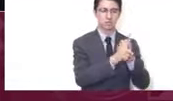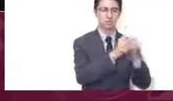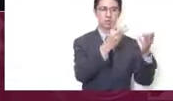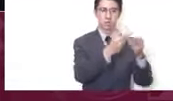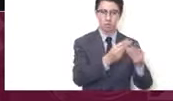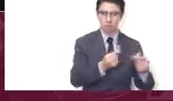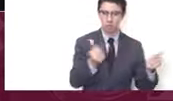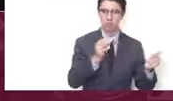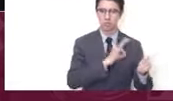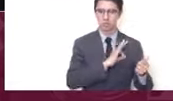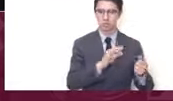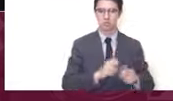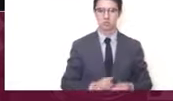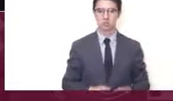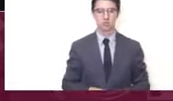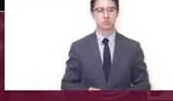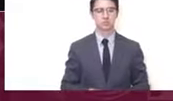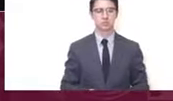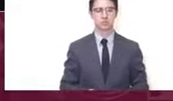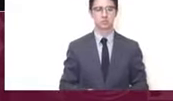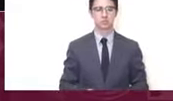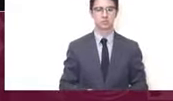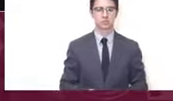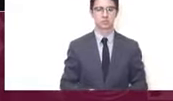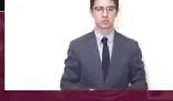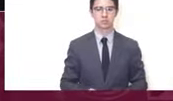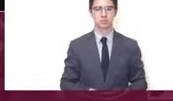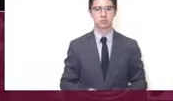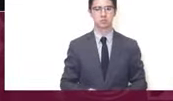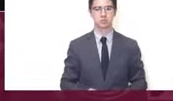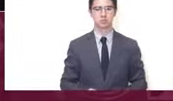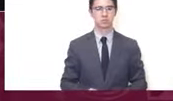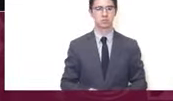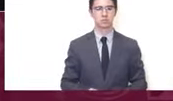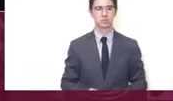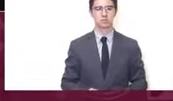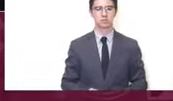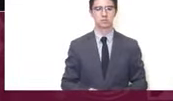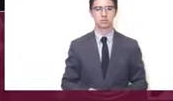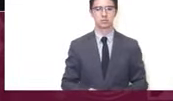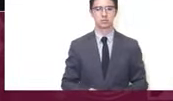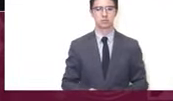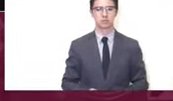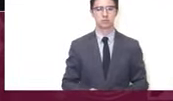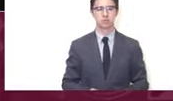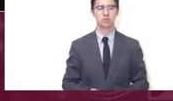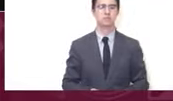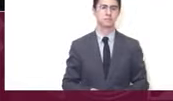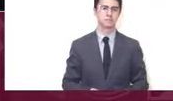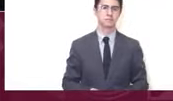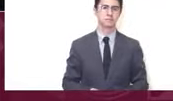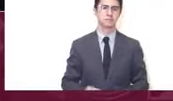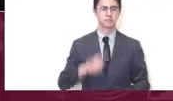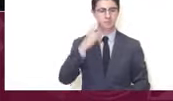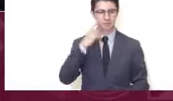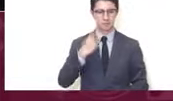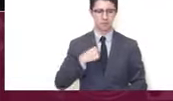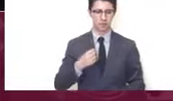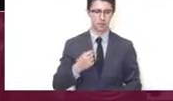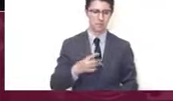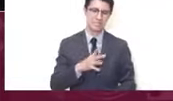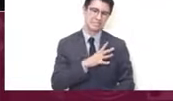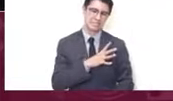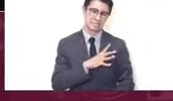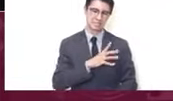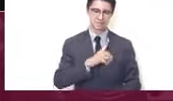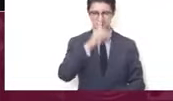Sebastián marroquí en el hijo de Pablo Escobar y no se sosten al dato pero hubo un impacto muy